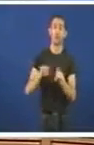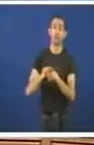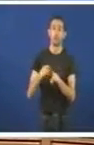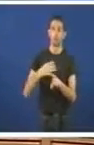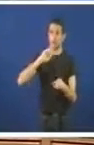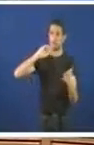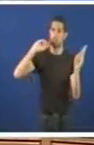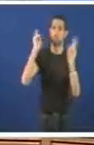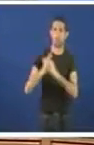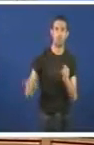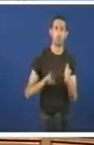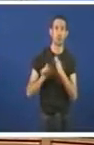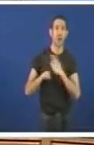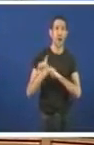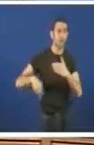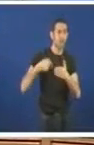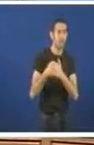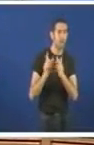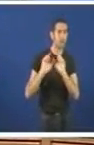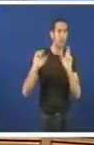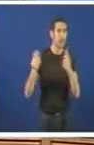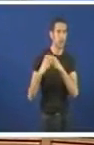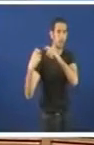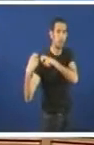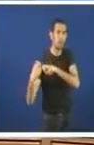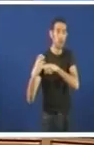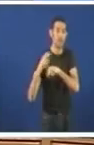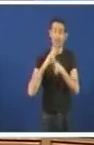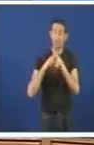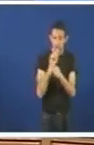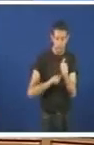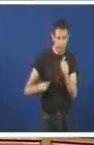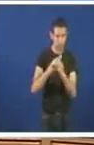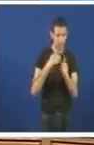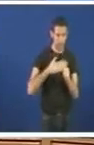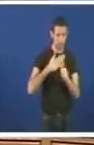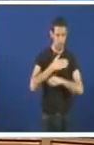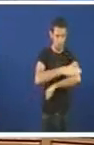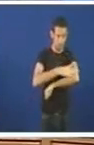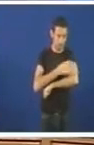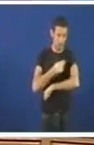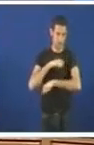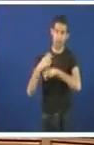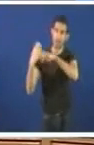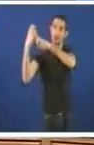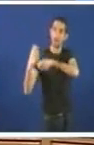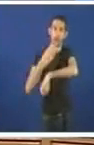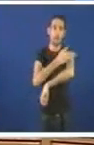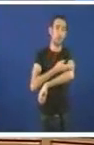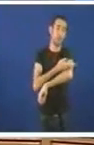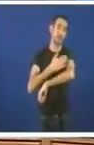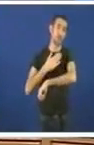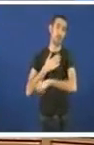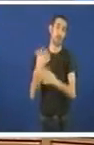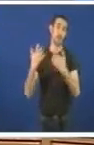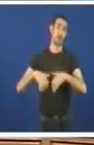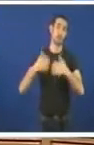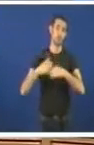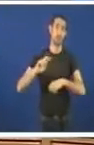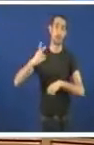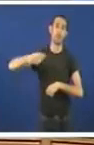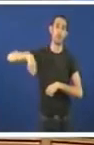non tuven unha xenda, senón que foi a miña xenda prioritaria co goberno de España, co ministro de Industria, coa vicepresidenta do goberno